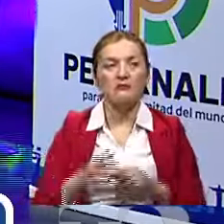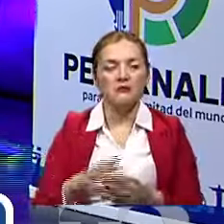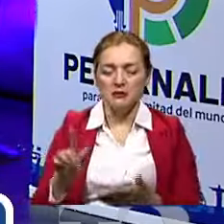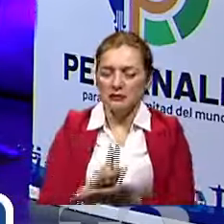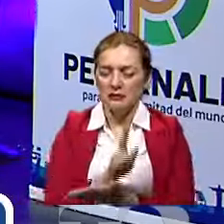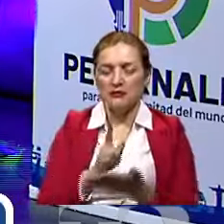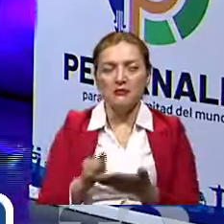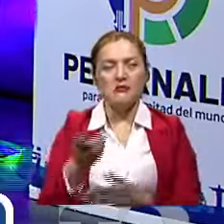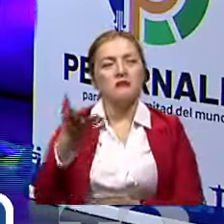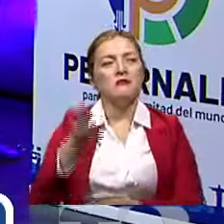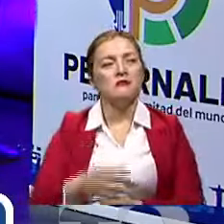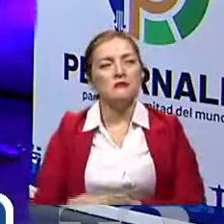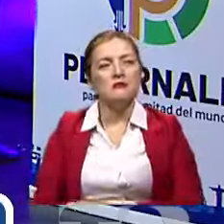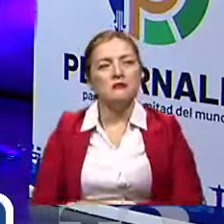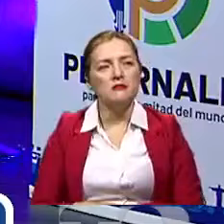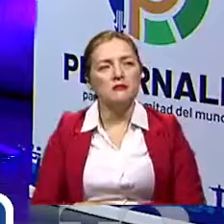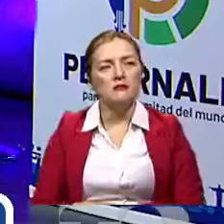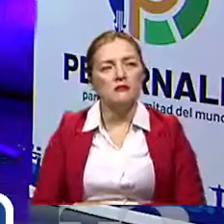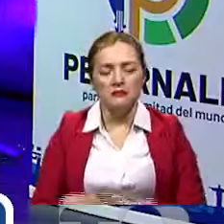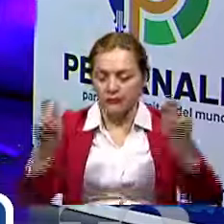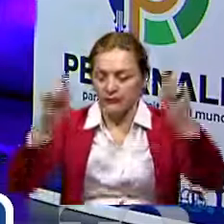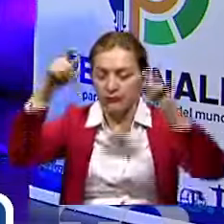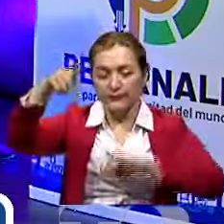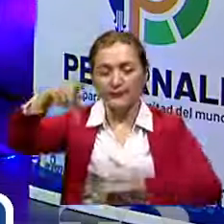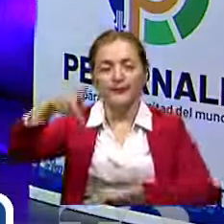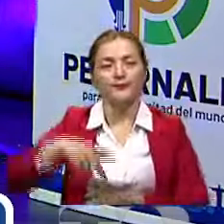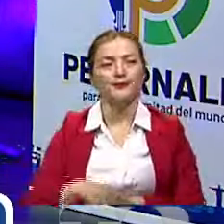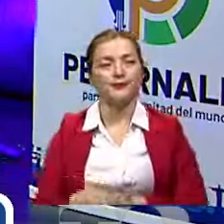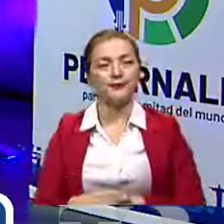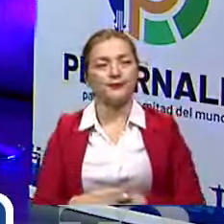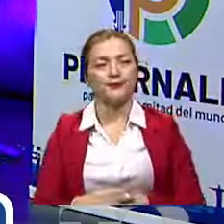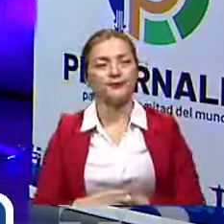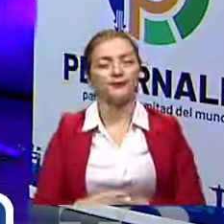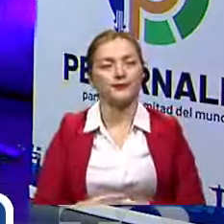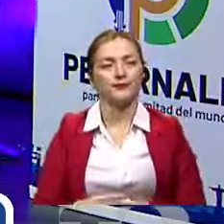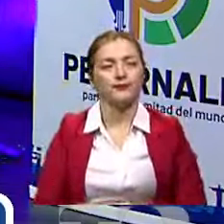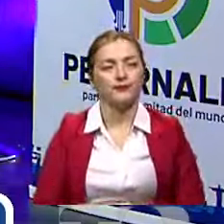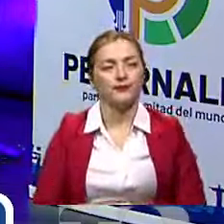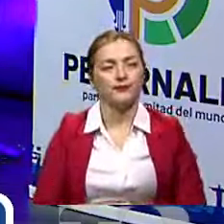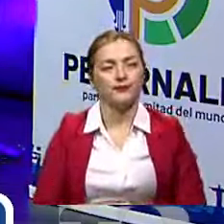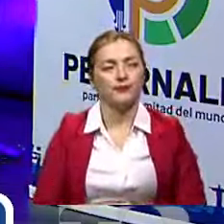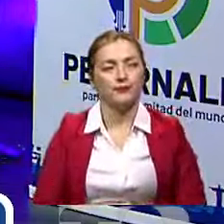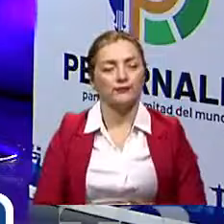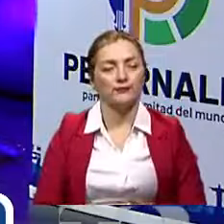danza, por supuesto. Chicas, del escenario es suyo y que viva Pedernales. ¡Sí! ¡Sí!